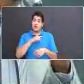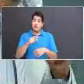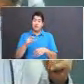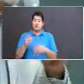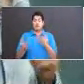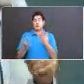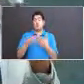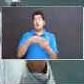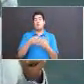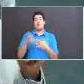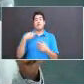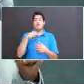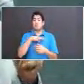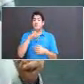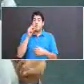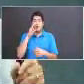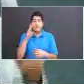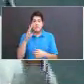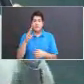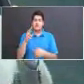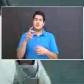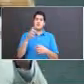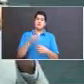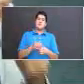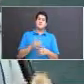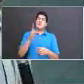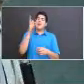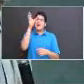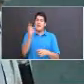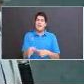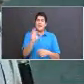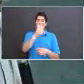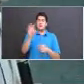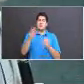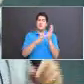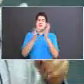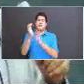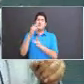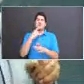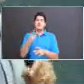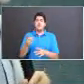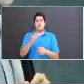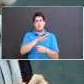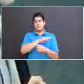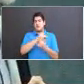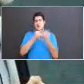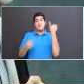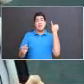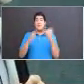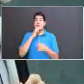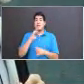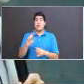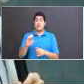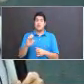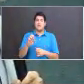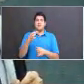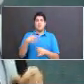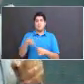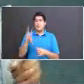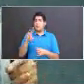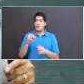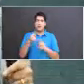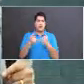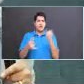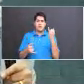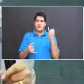cruz del Calvario, una de las cosas que dijo es, consumado es. Pero no estaba consumado. ¿O